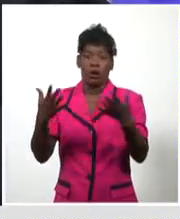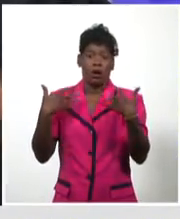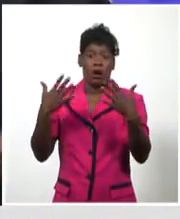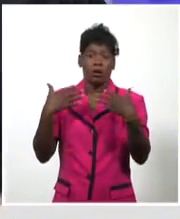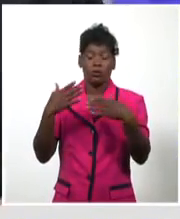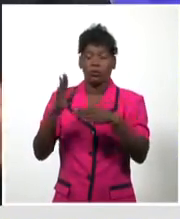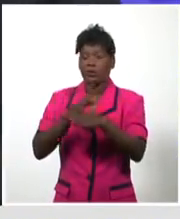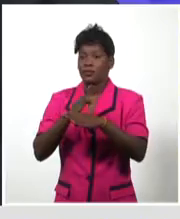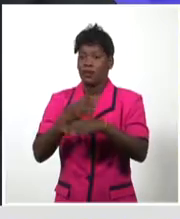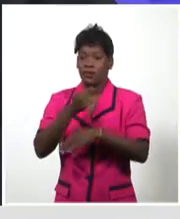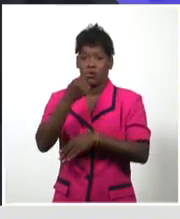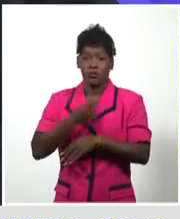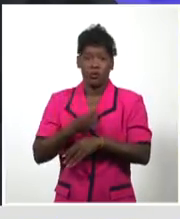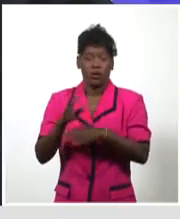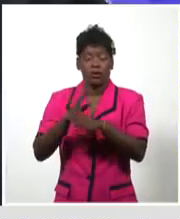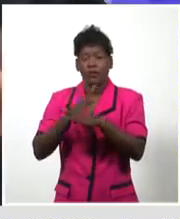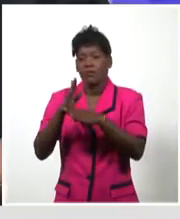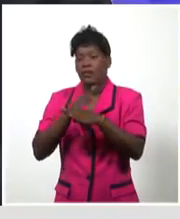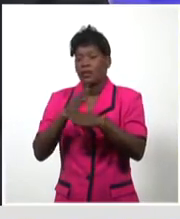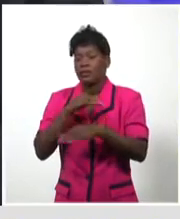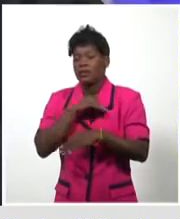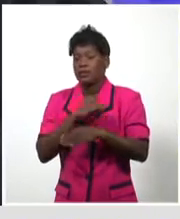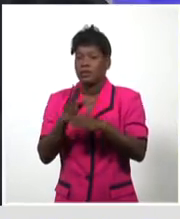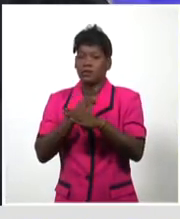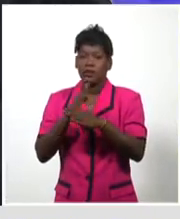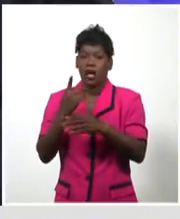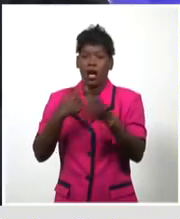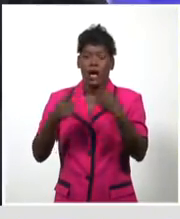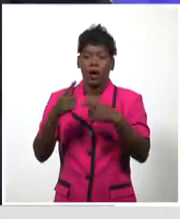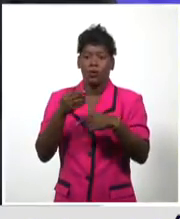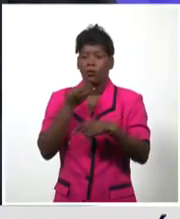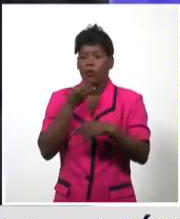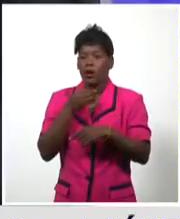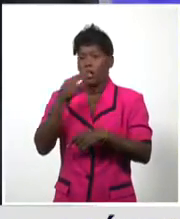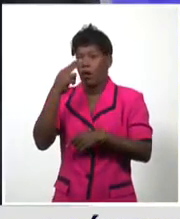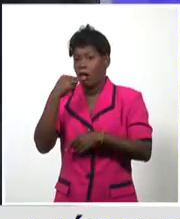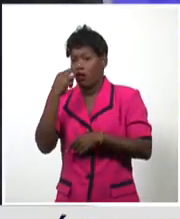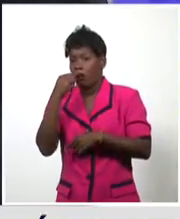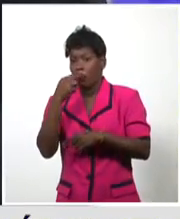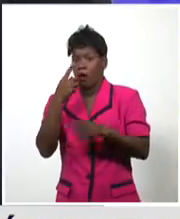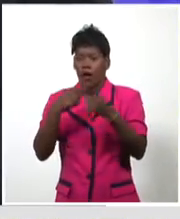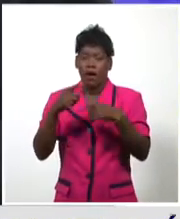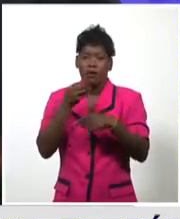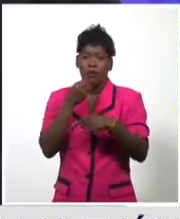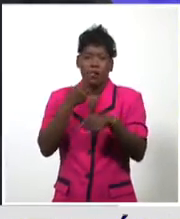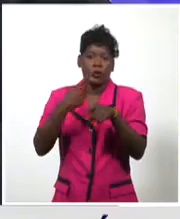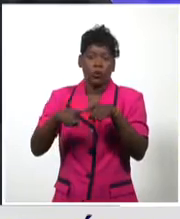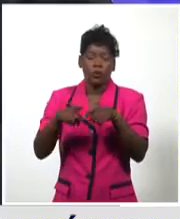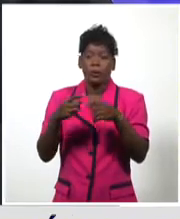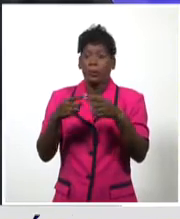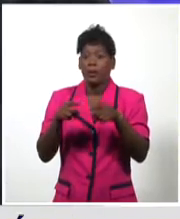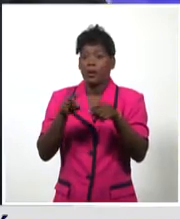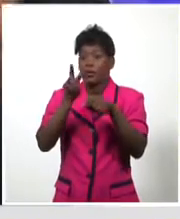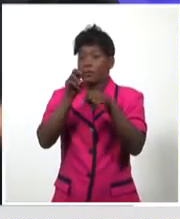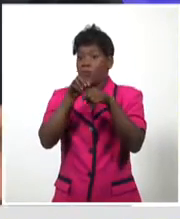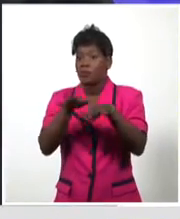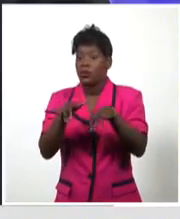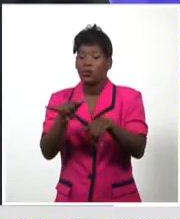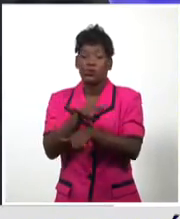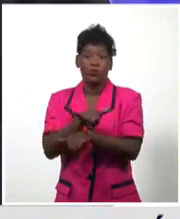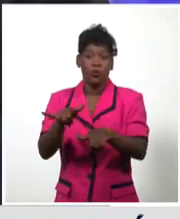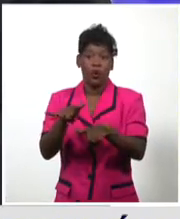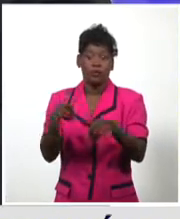del tiempo le provocan determinadas alergias u otras actividades. Claro. Igual pasa con los virus. Los virus también tienen una relación con el